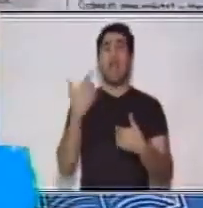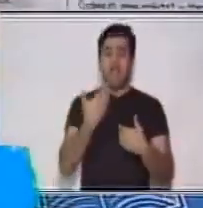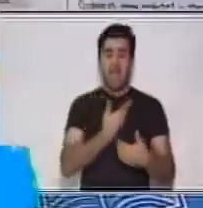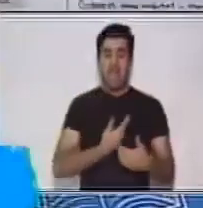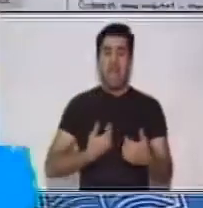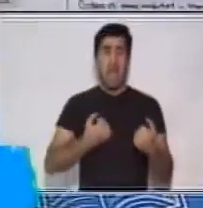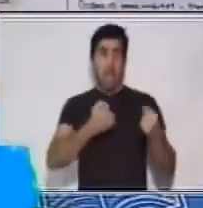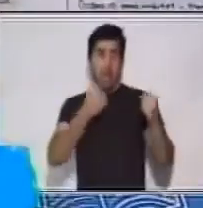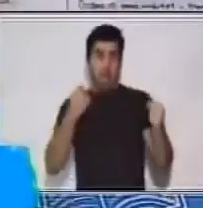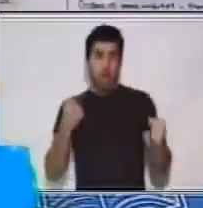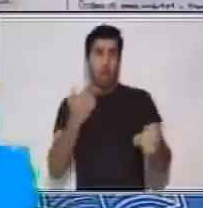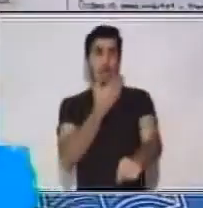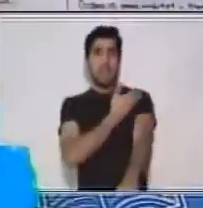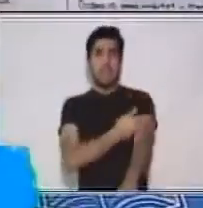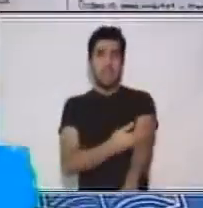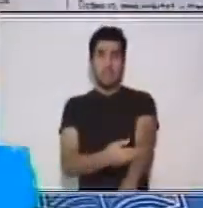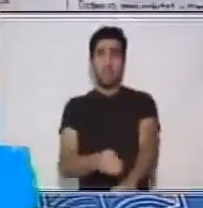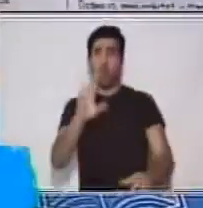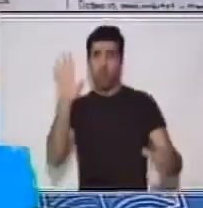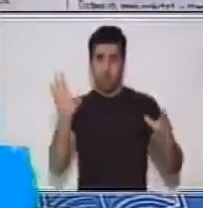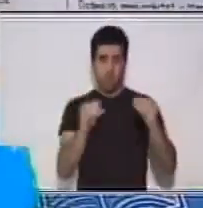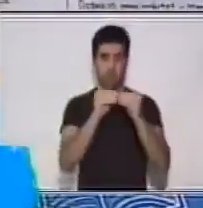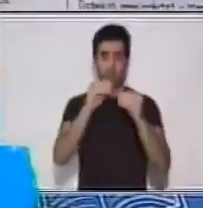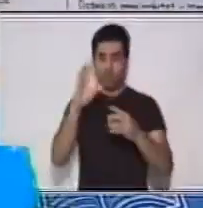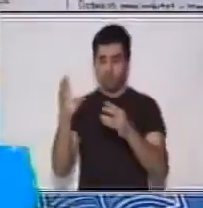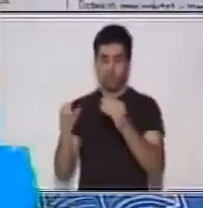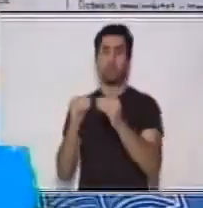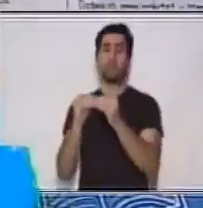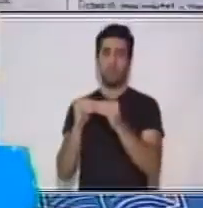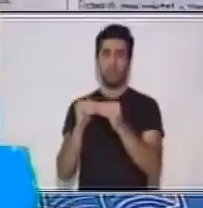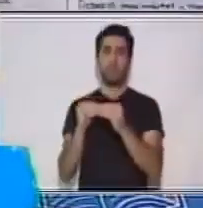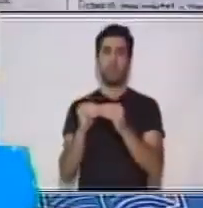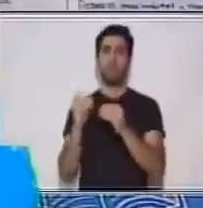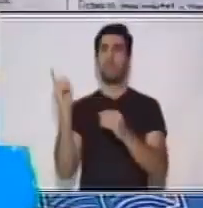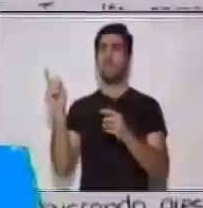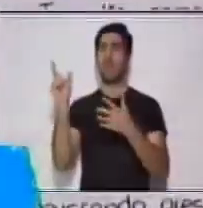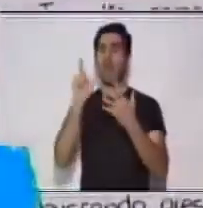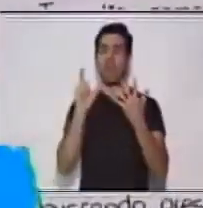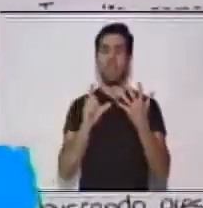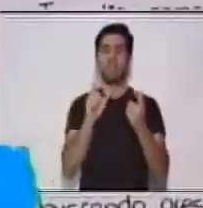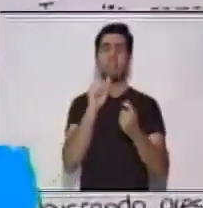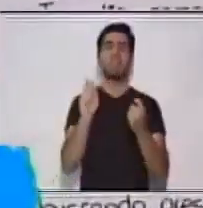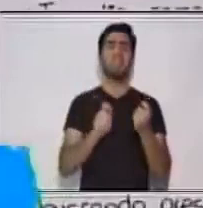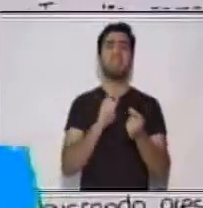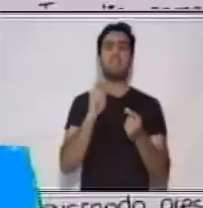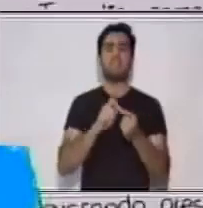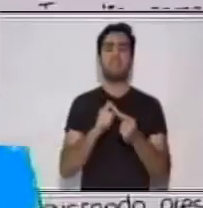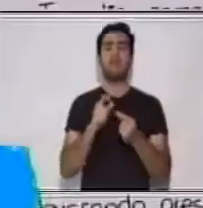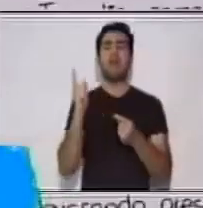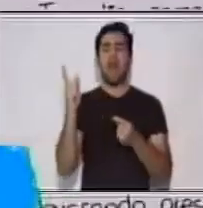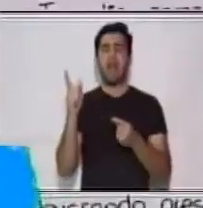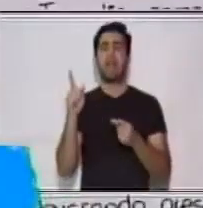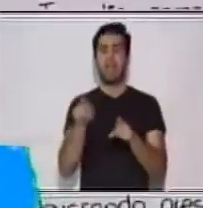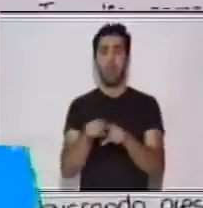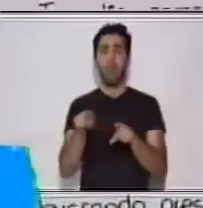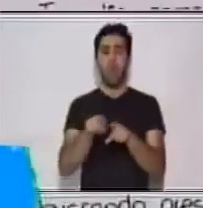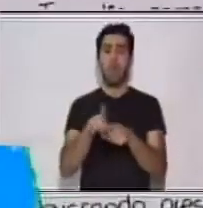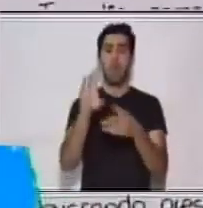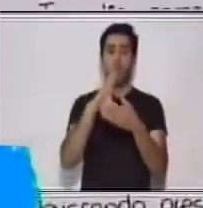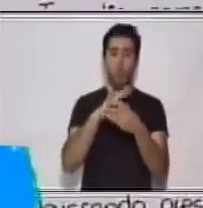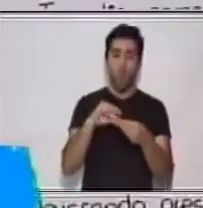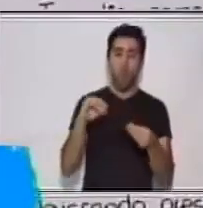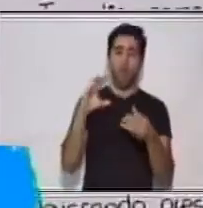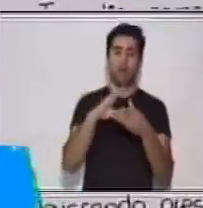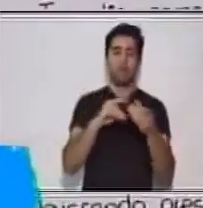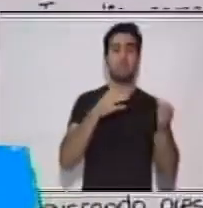héroes, ¿sí? La característica principal pues es que es un texto, un poema narrativo, descriptivo